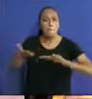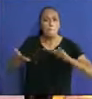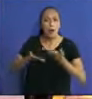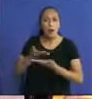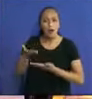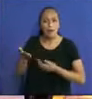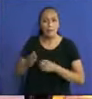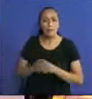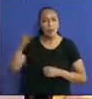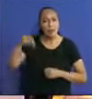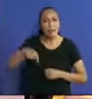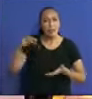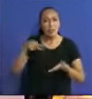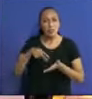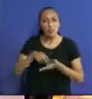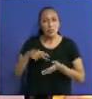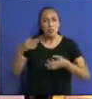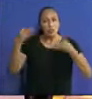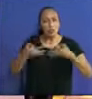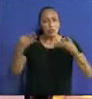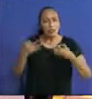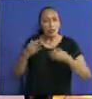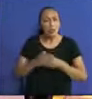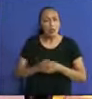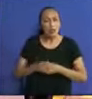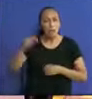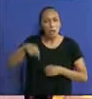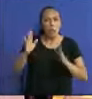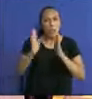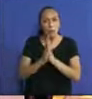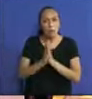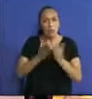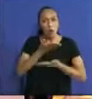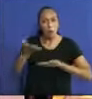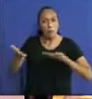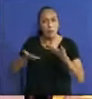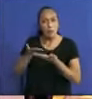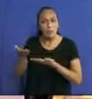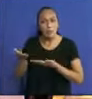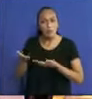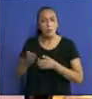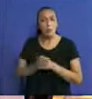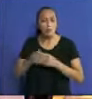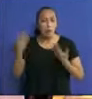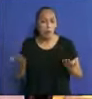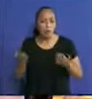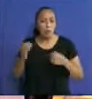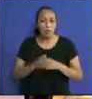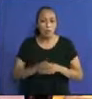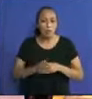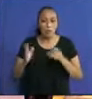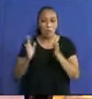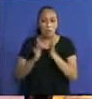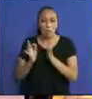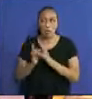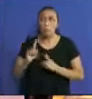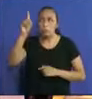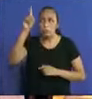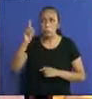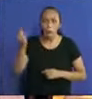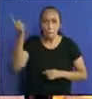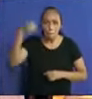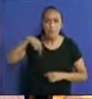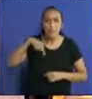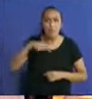celebramos en la Eucaristía de esta noche. Porque además, ya que Dios se ha hecho carne, puede ser también